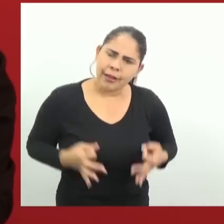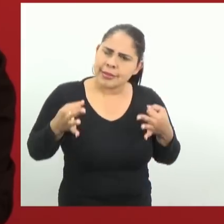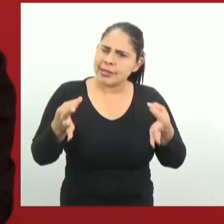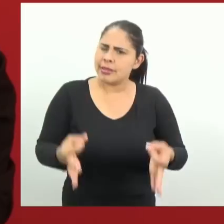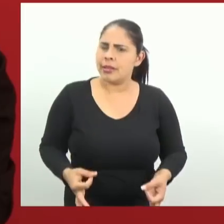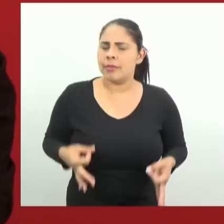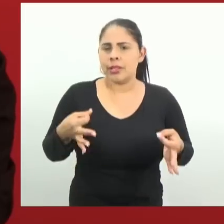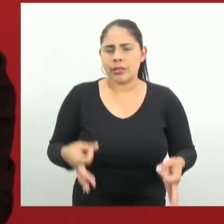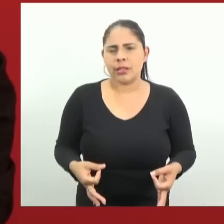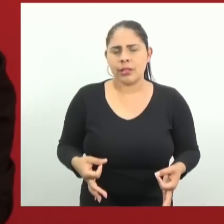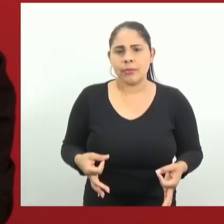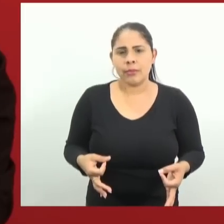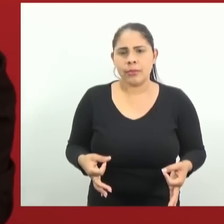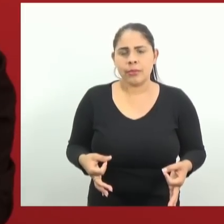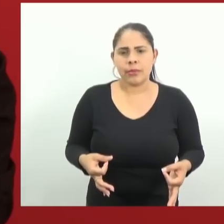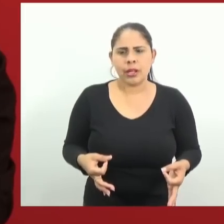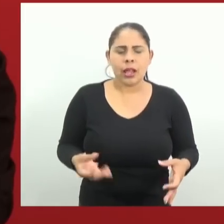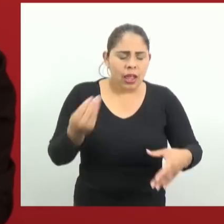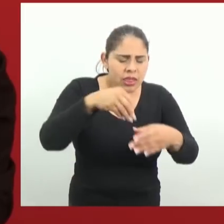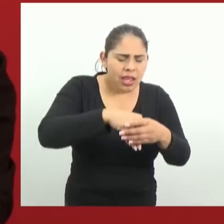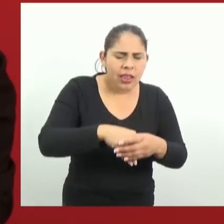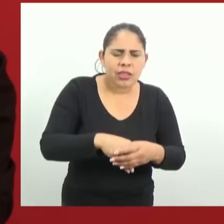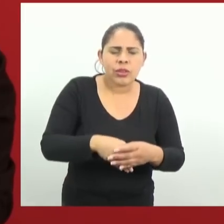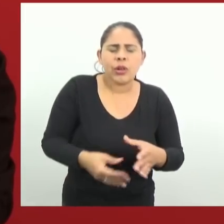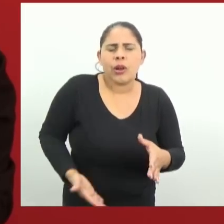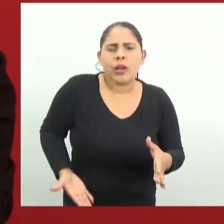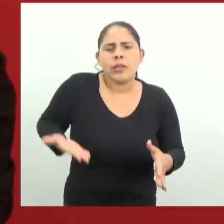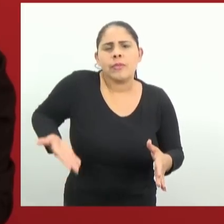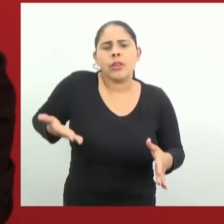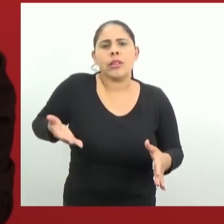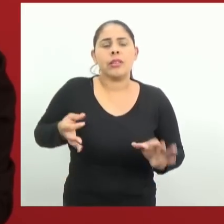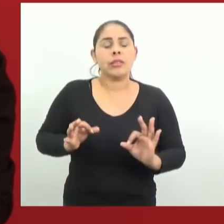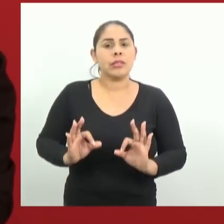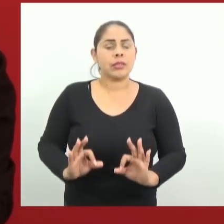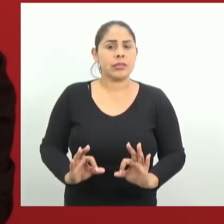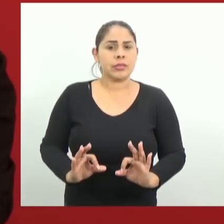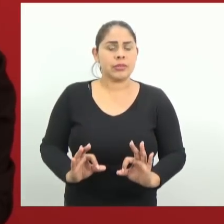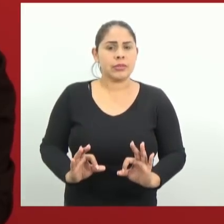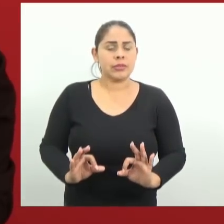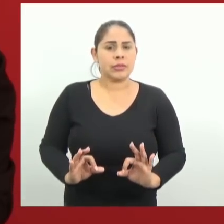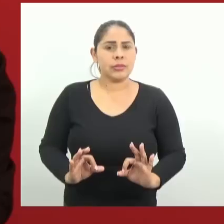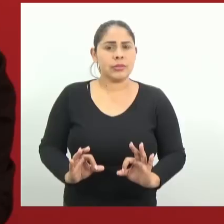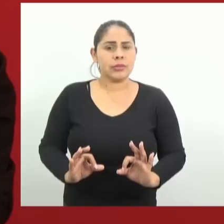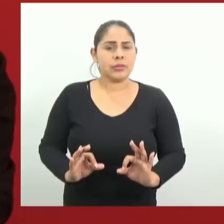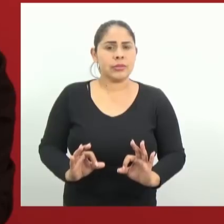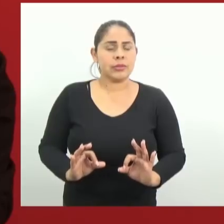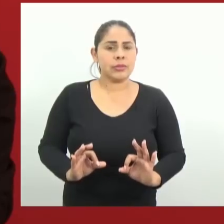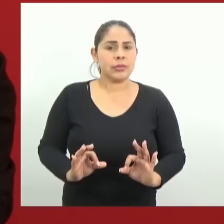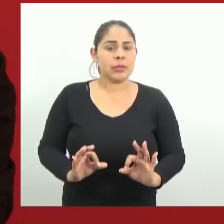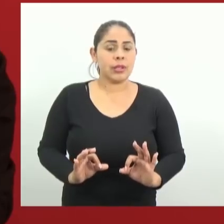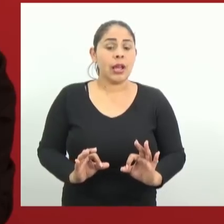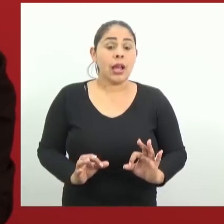quiero decirte que tiene un contenido. El contenido de la Biblia es en primera línea una